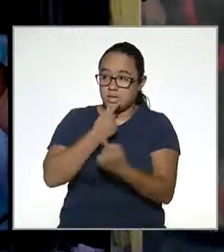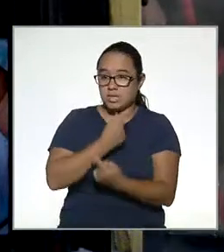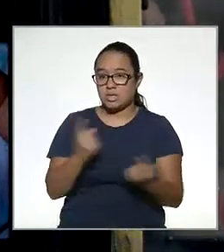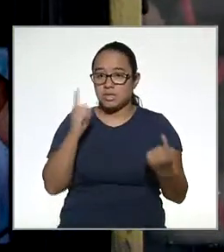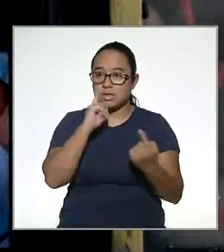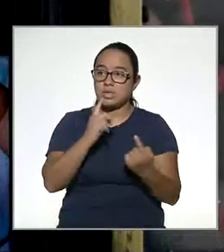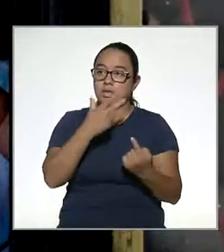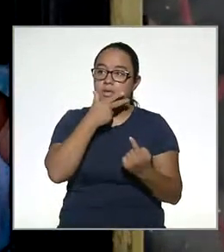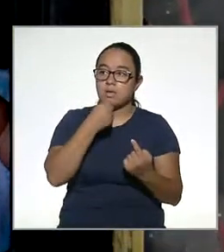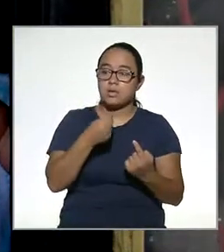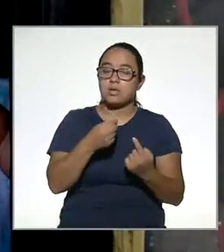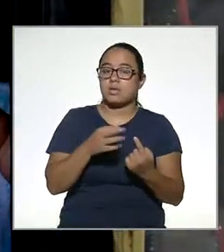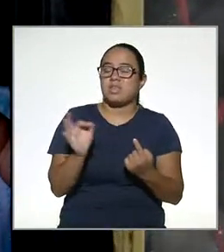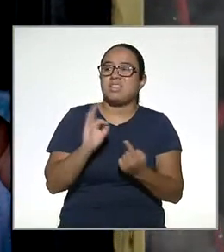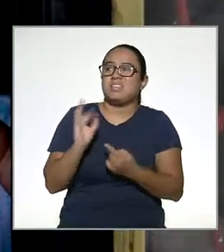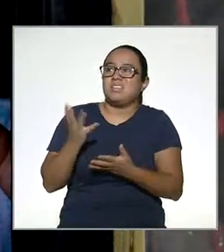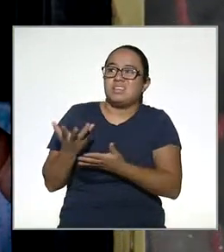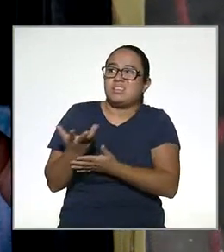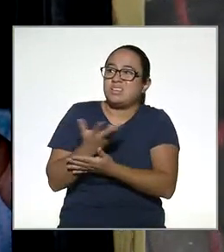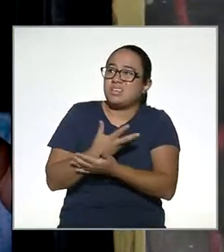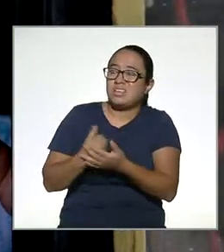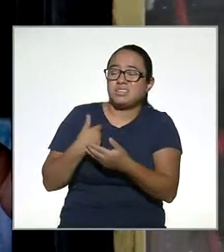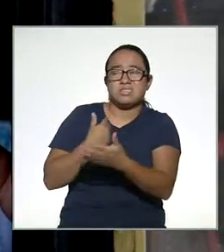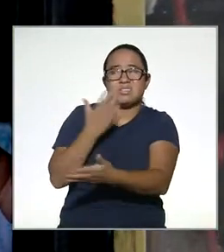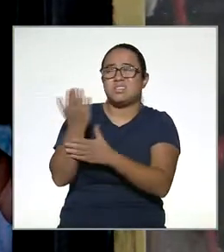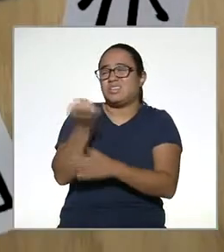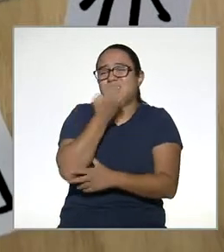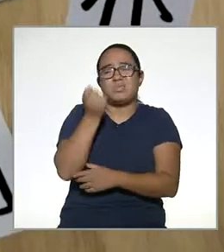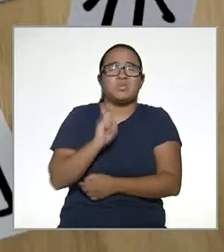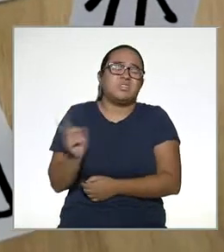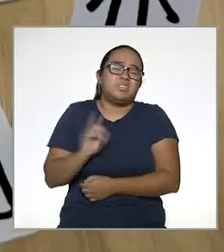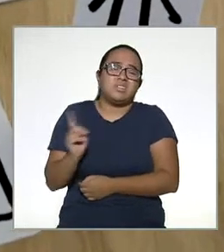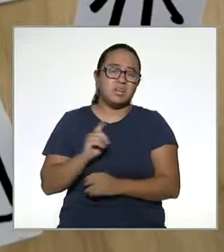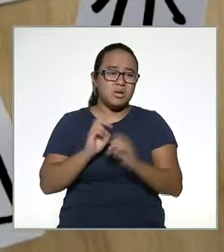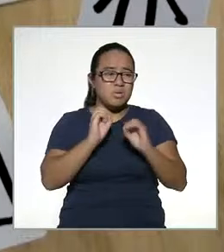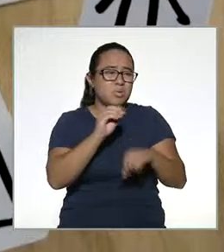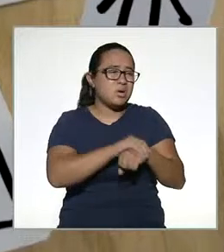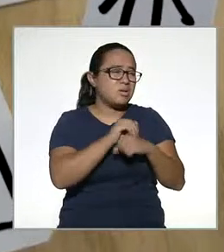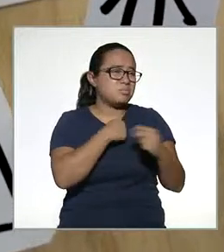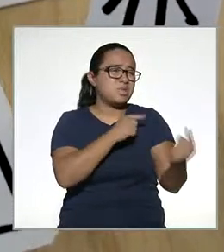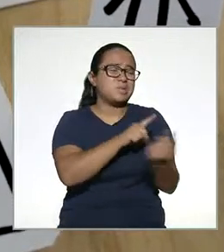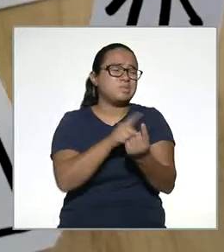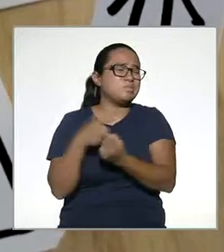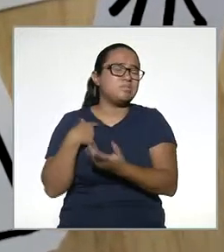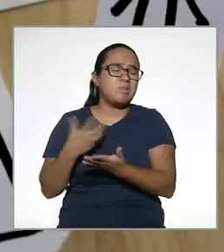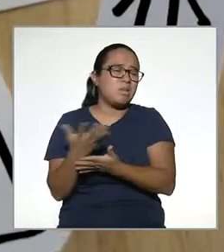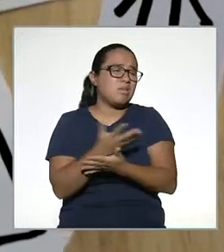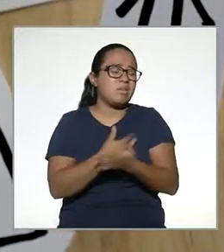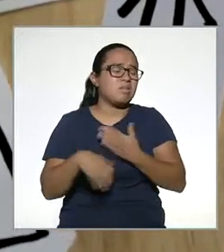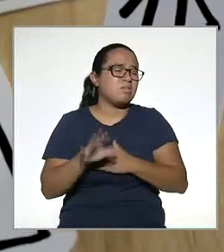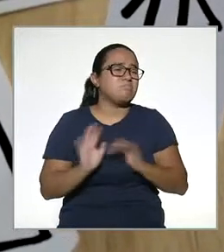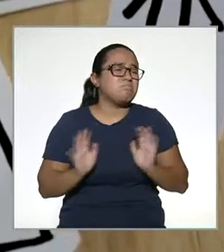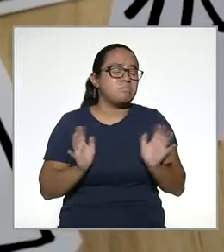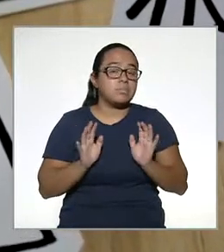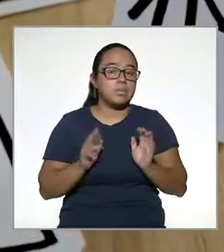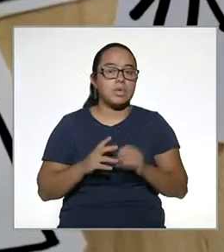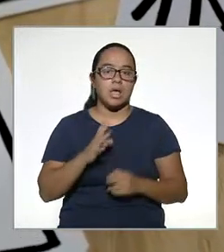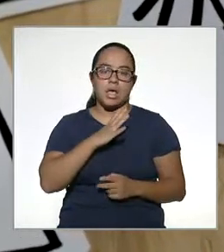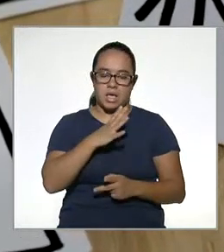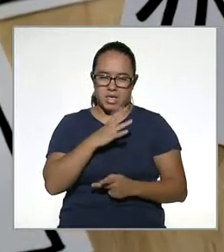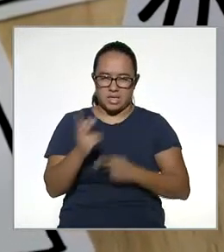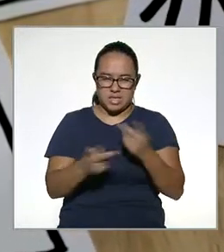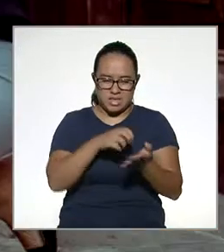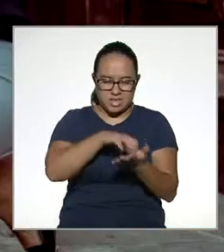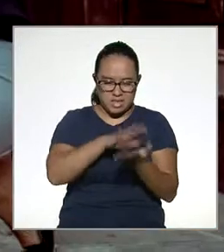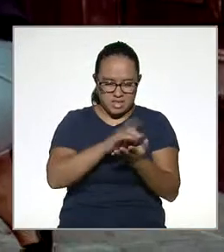hayan perdido las ganas de estar en la escuela o de convivir con sus amigos? Diversos reportes sobre salud mental